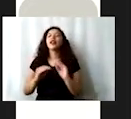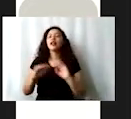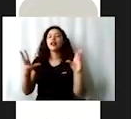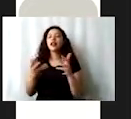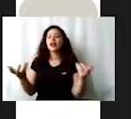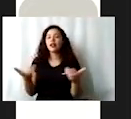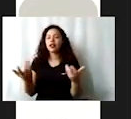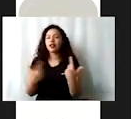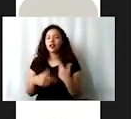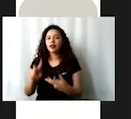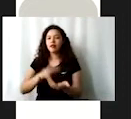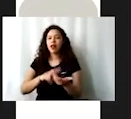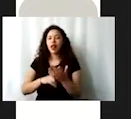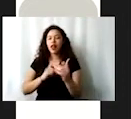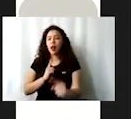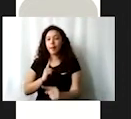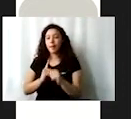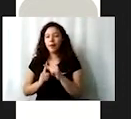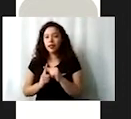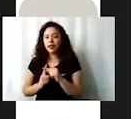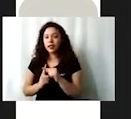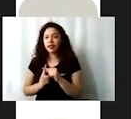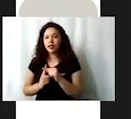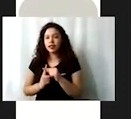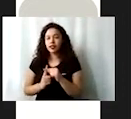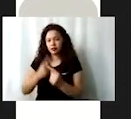ese valor agregado a tu empresa.